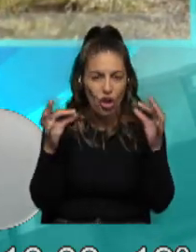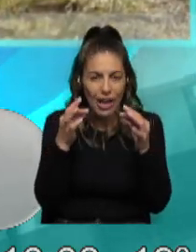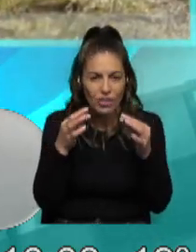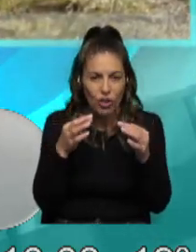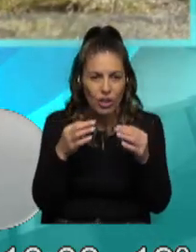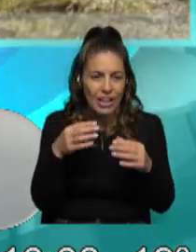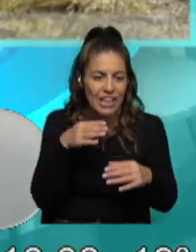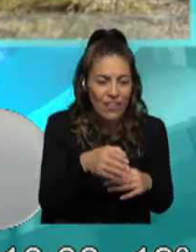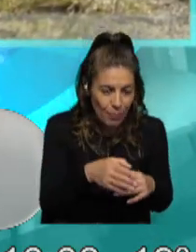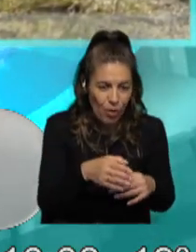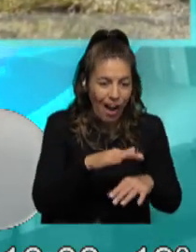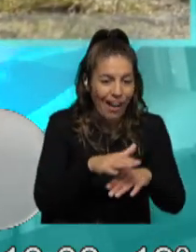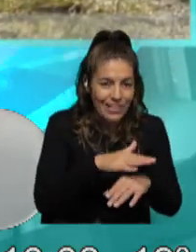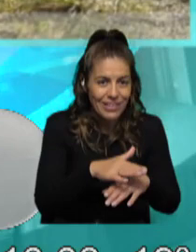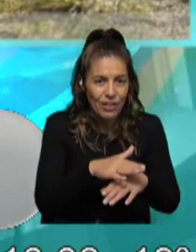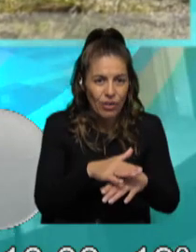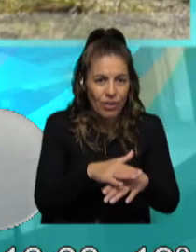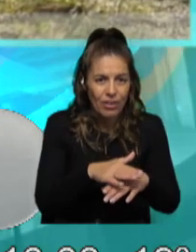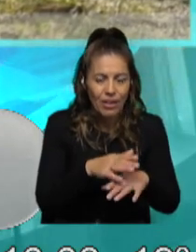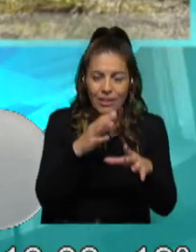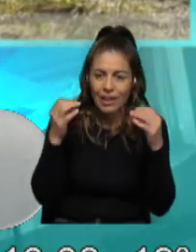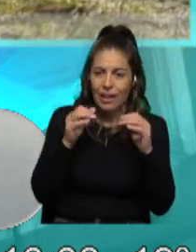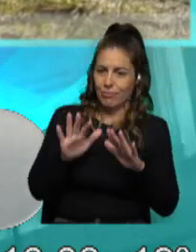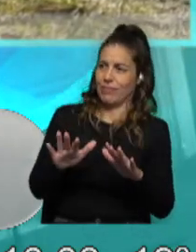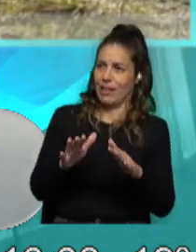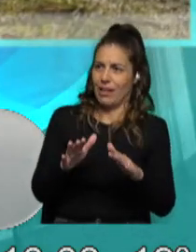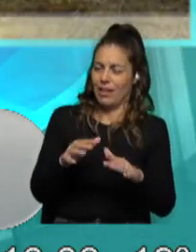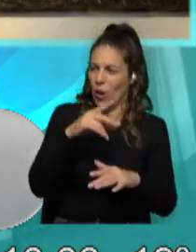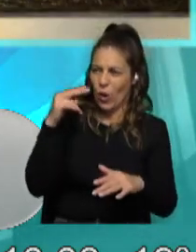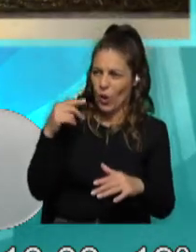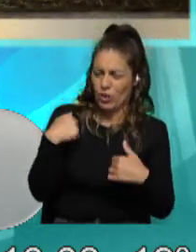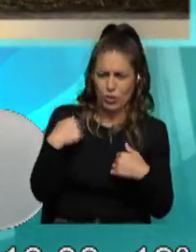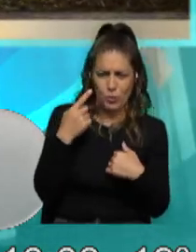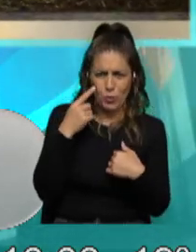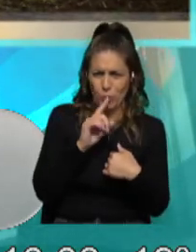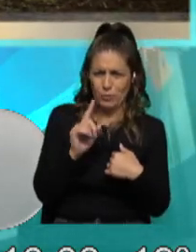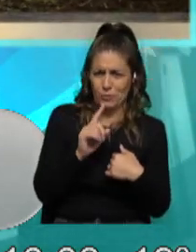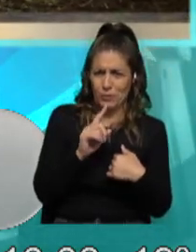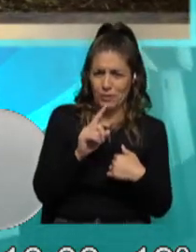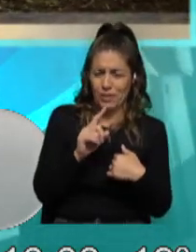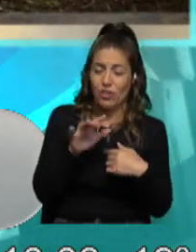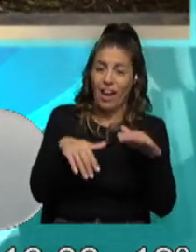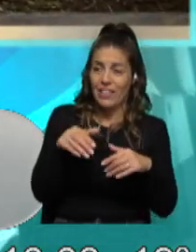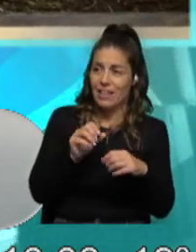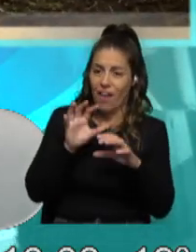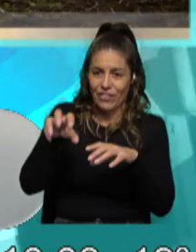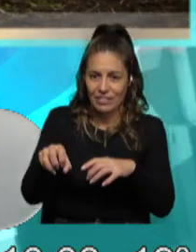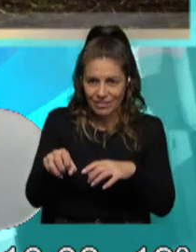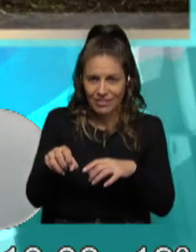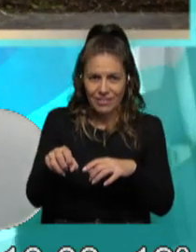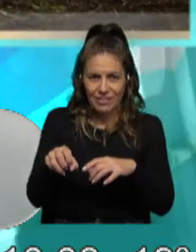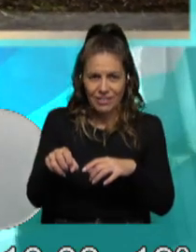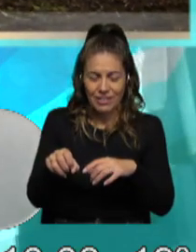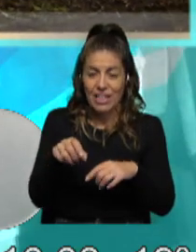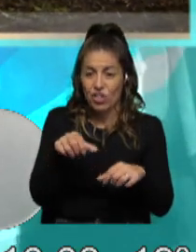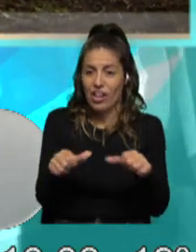muy impulsiva a tratar de acariciar al gato y el gato todavía dice, pará, Tito, yo todavía tenés unos olores que yo no estoy encarando, y muchas veces el olor le genera